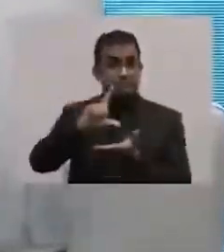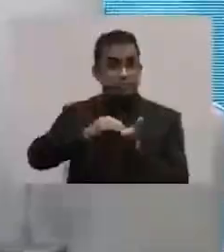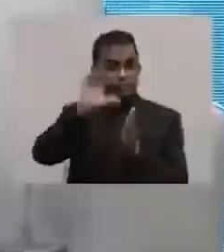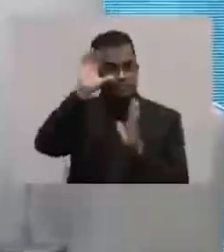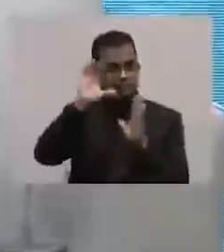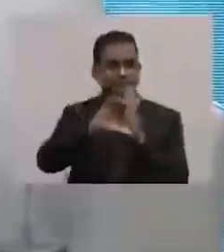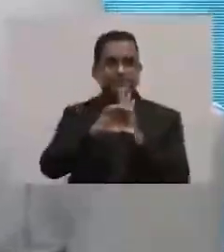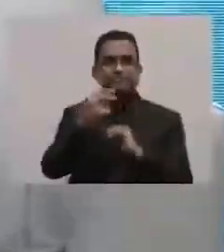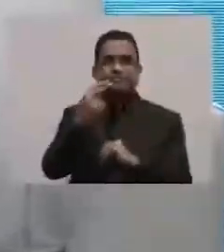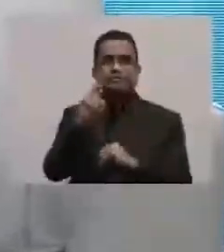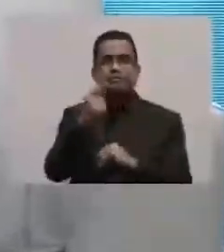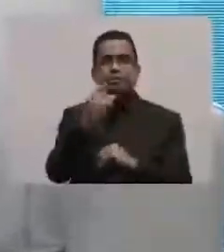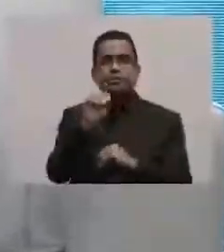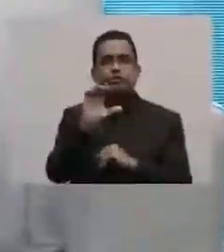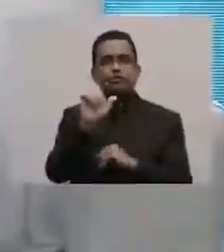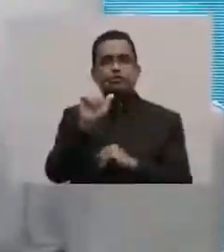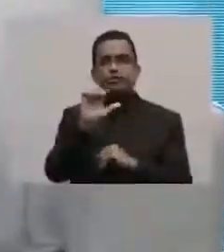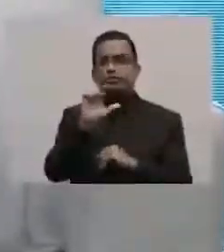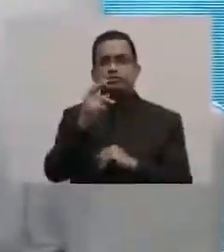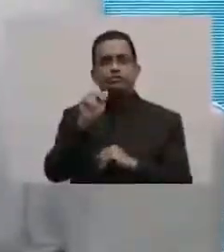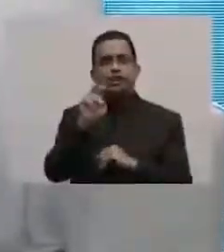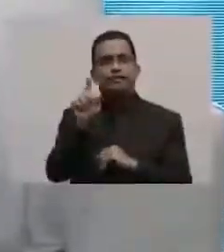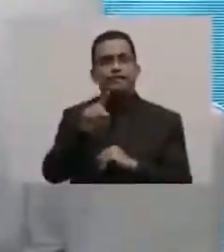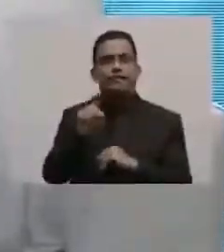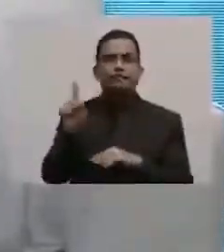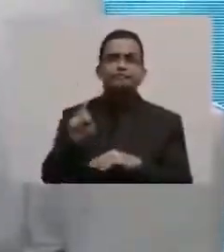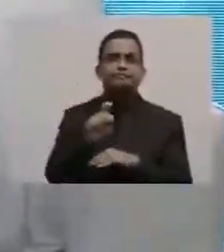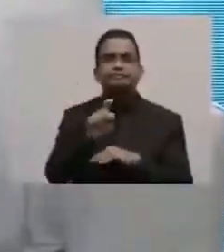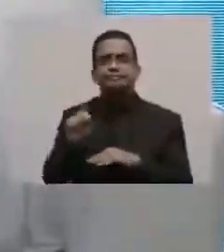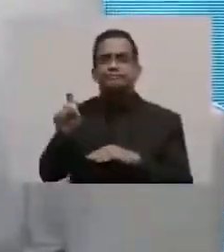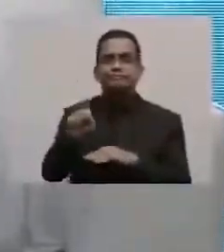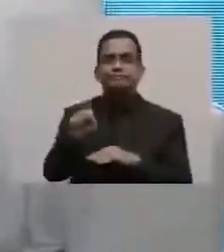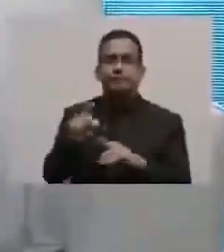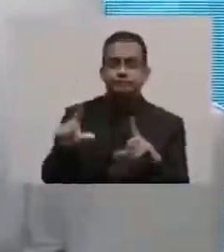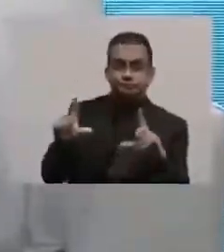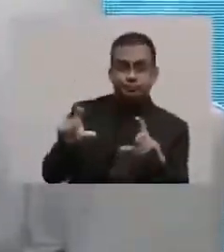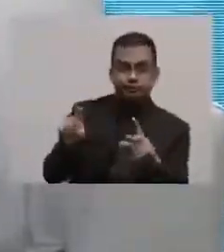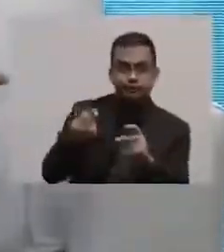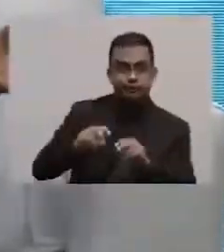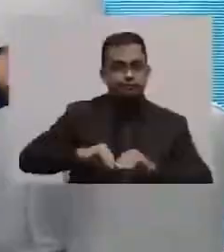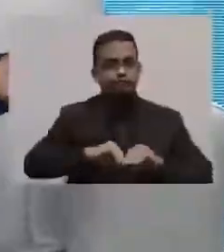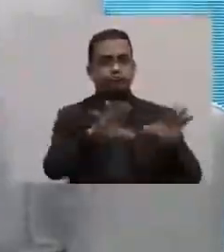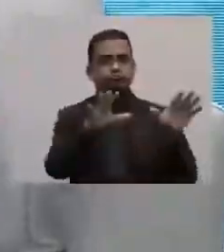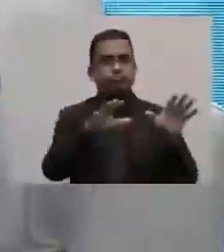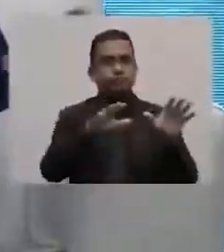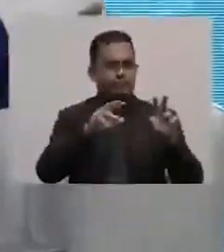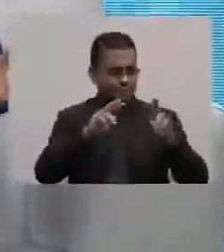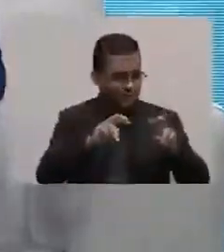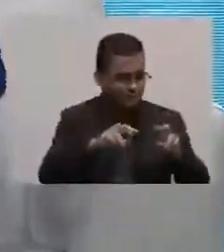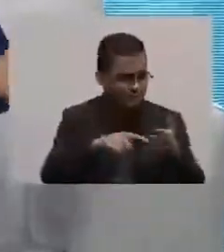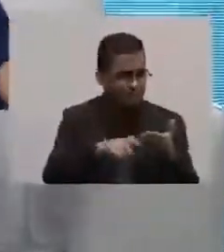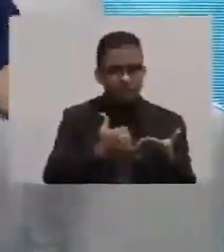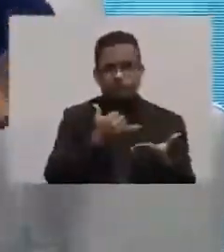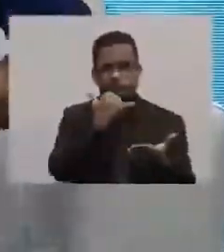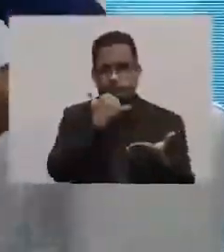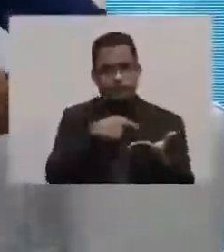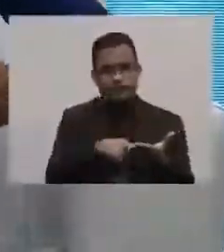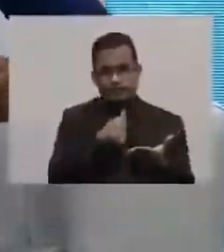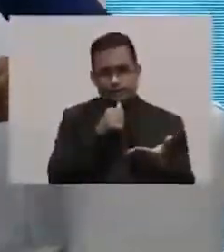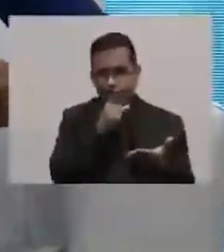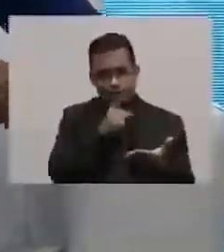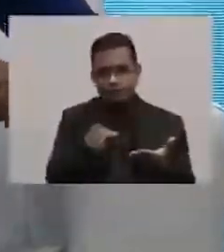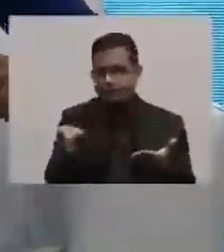Hugo Chávez, supuestamente, que estaba moribundo. Y tuvo que reconocer a lo poco que esa fotografía no era Hugo